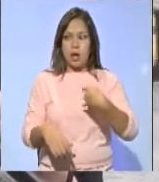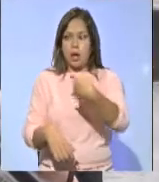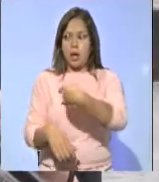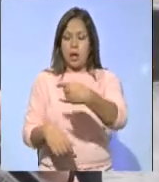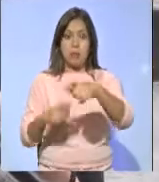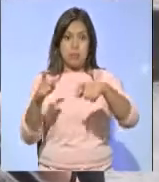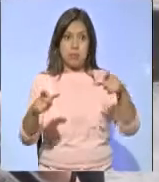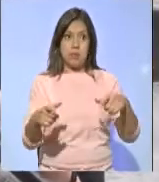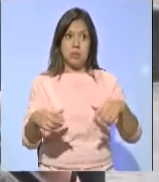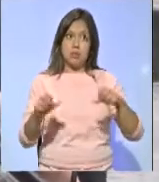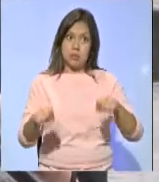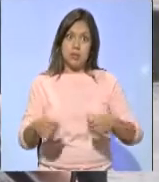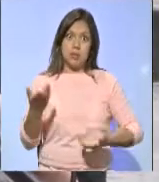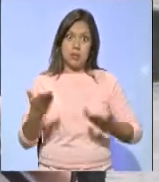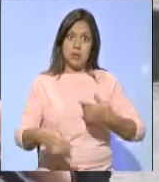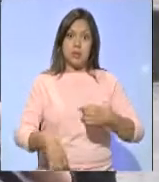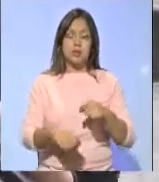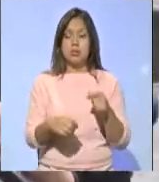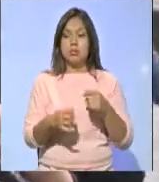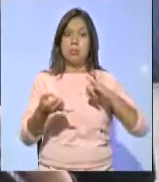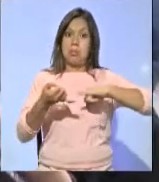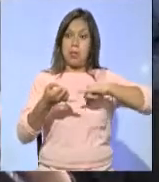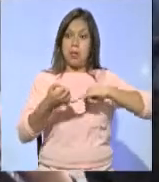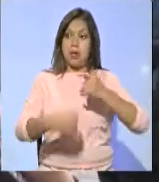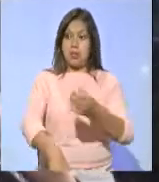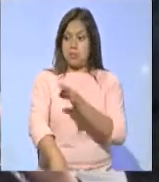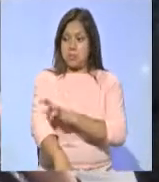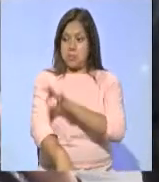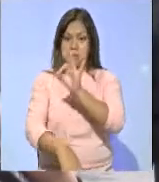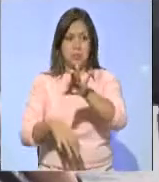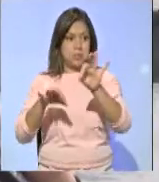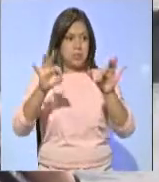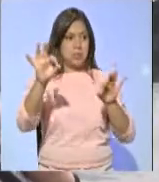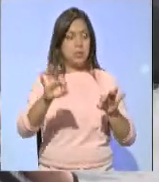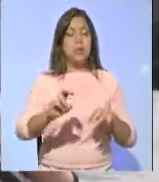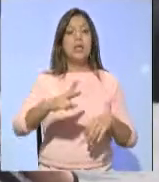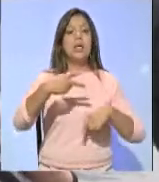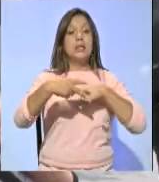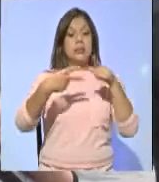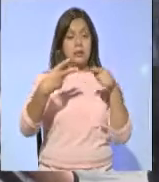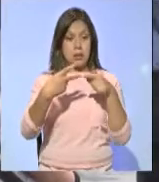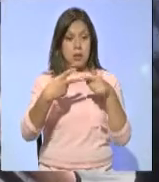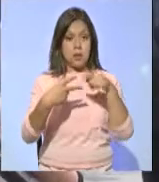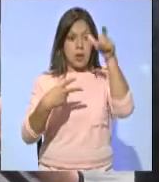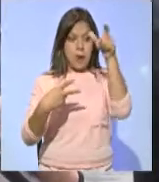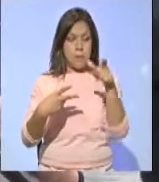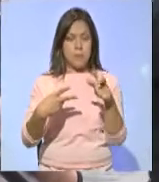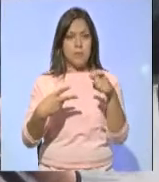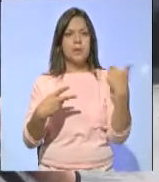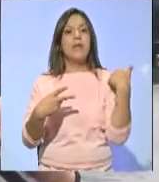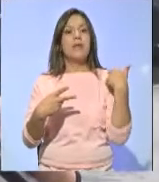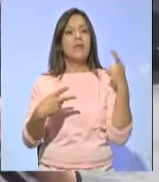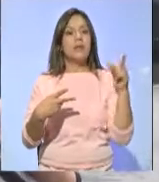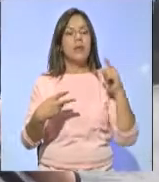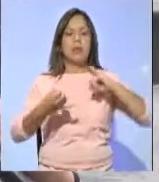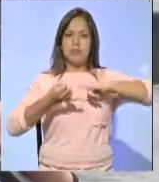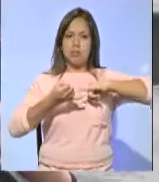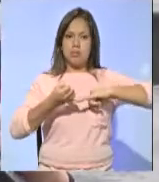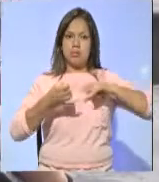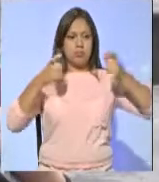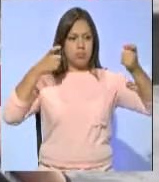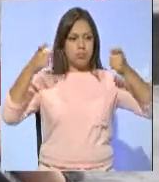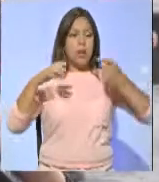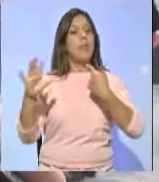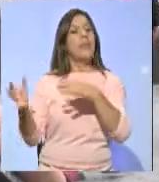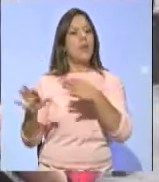VIH. Y el segundo grupo de prevención son las personas que tienen VIH. La persona que tiene VIH, que tiene un control adecuado, que tiene un